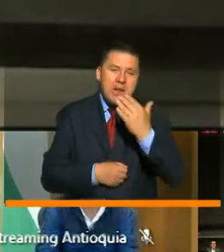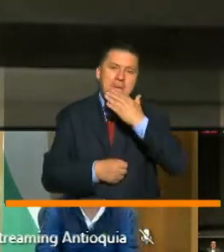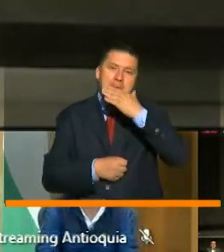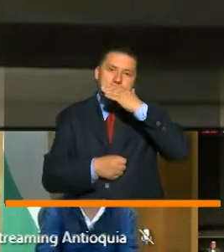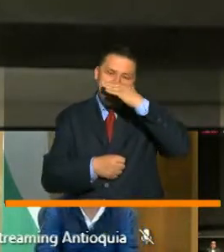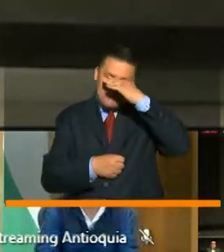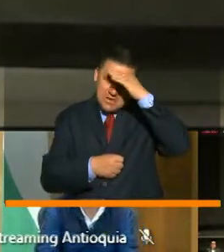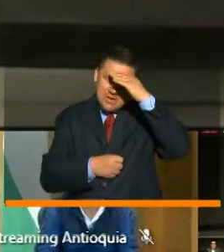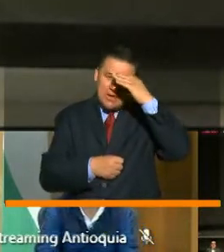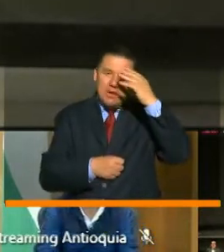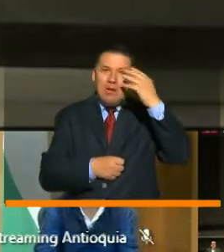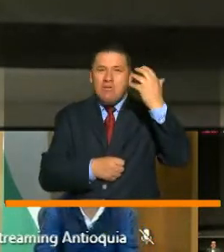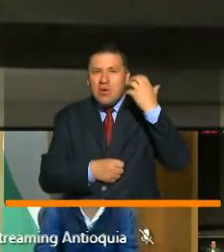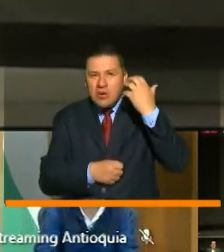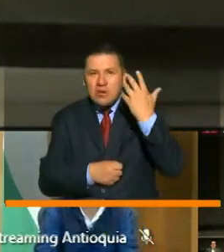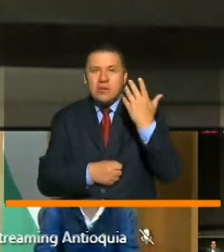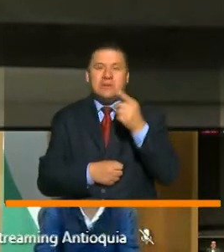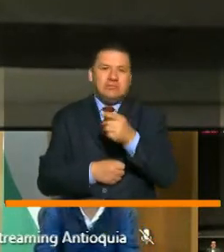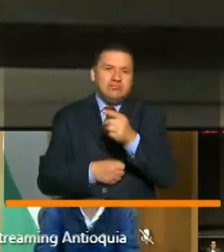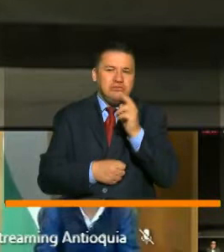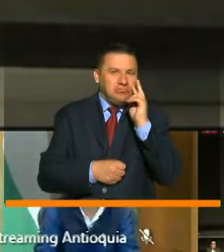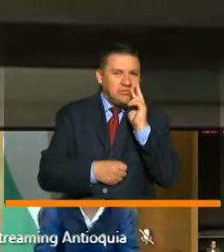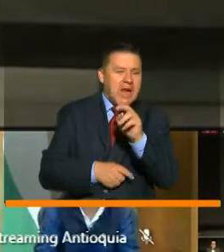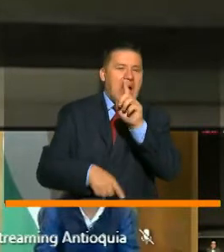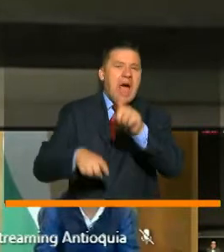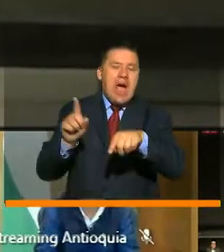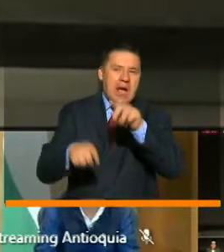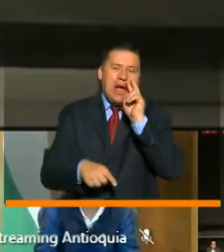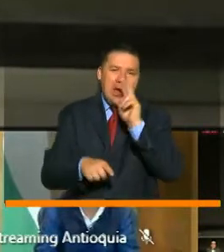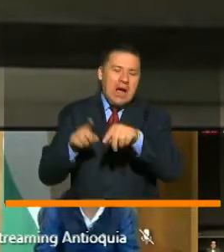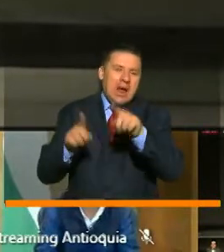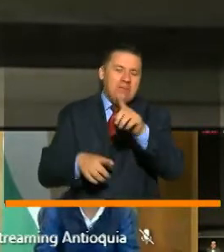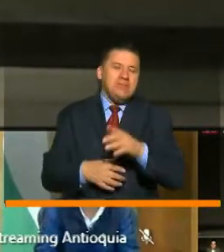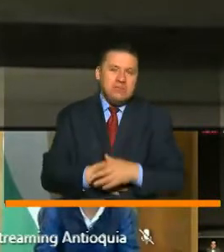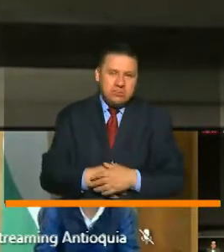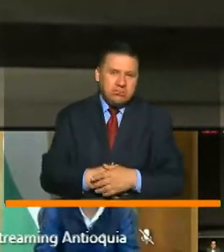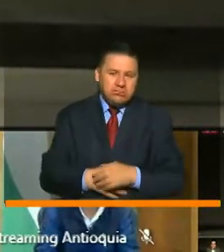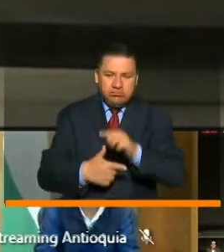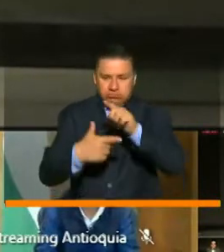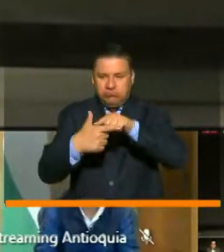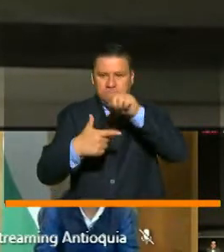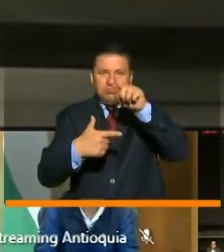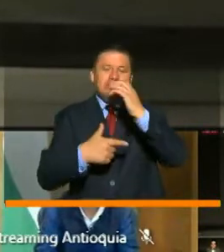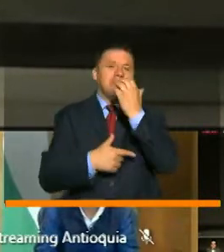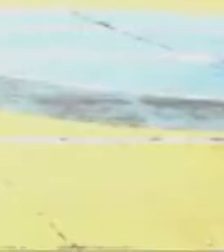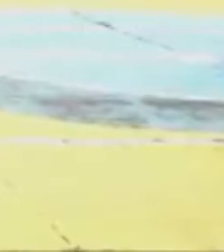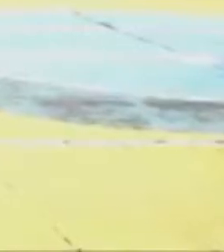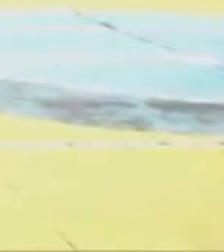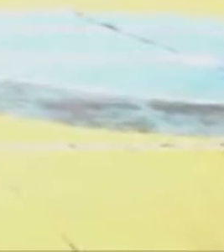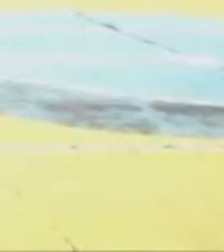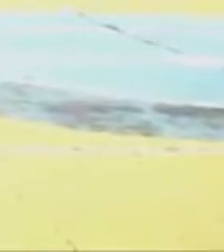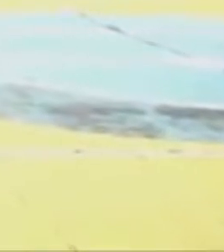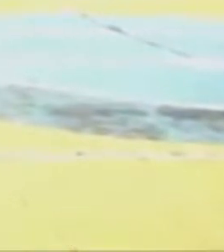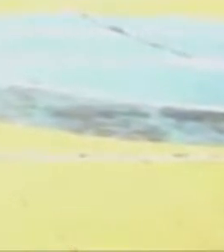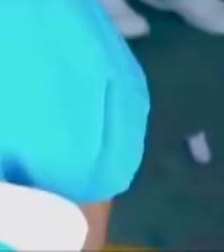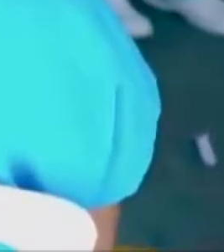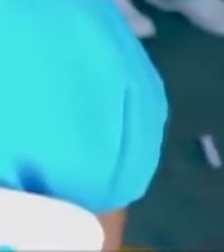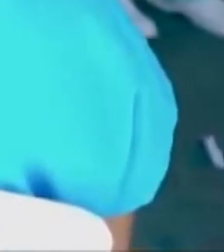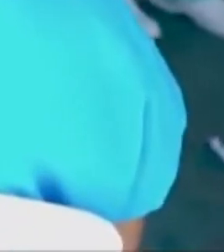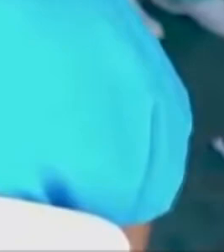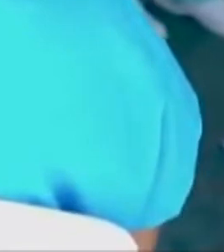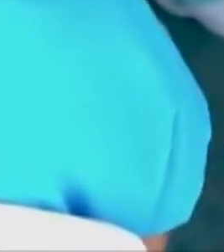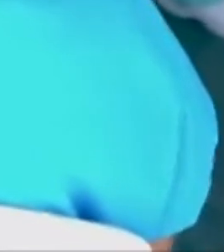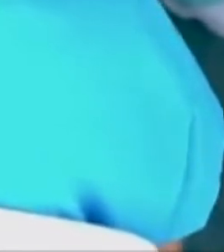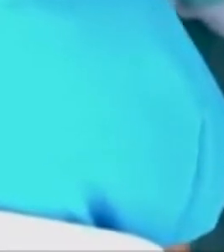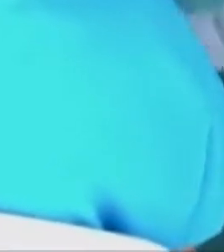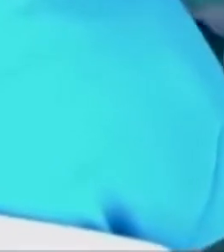Medellín, Montería, donde hemos visto algunos crecimientos en el número de casos. De otro lado, esta semana